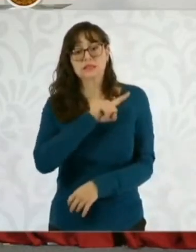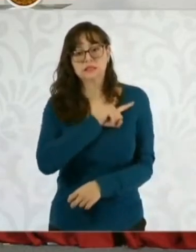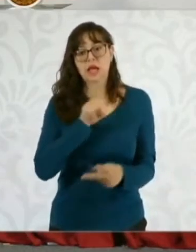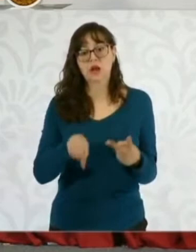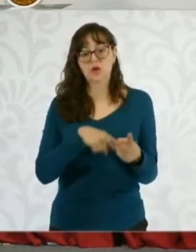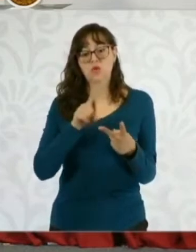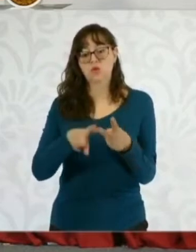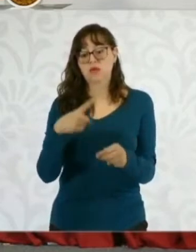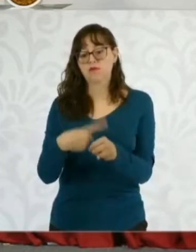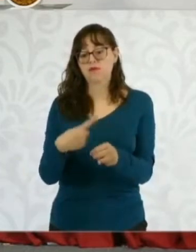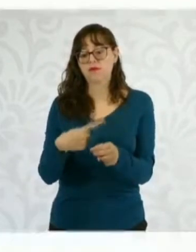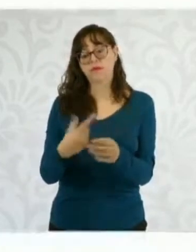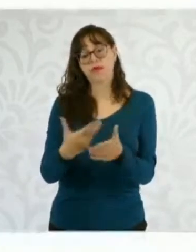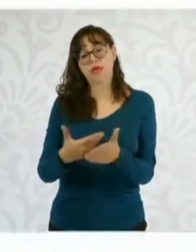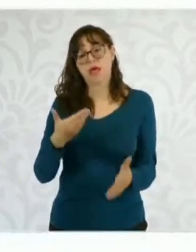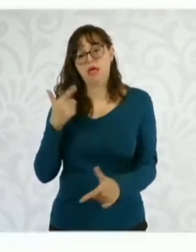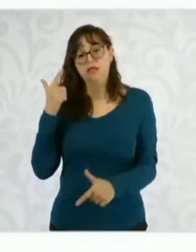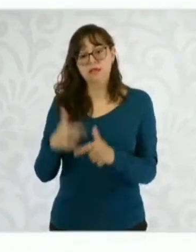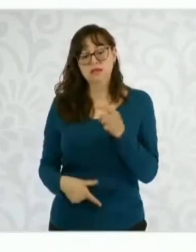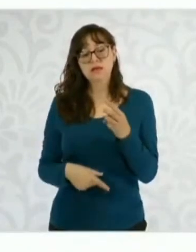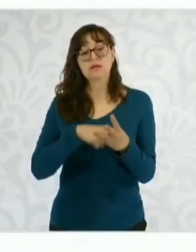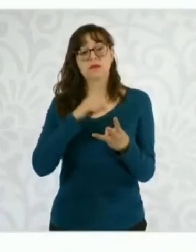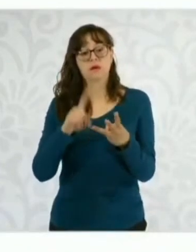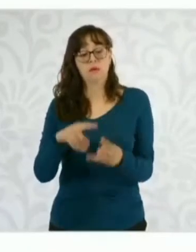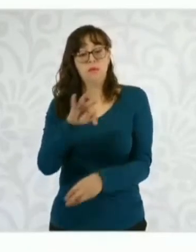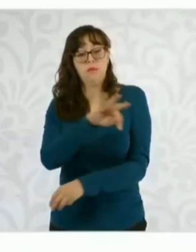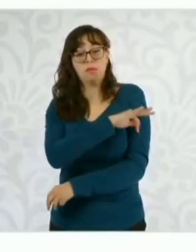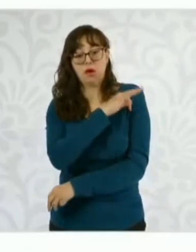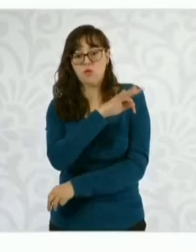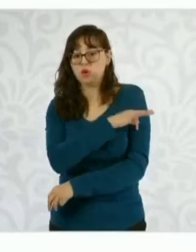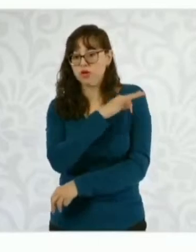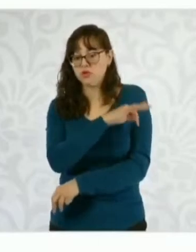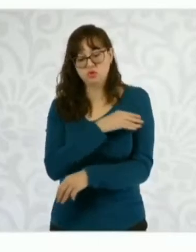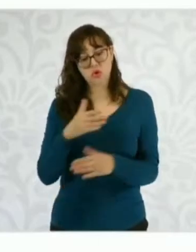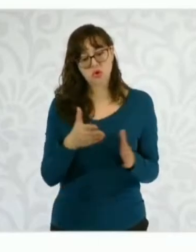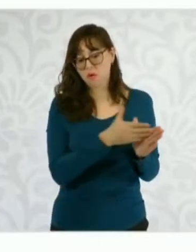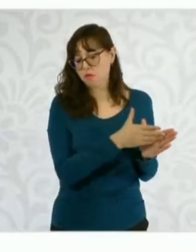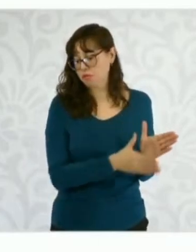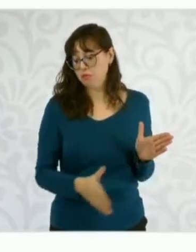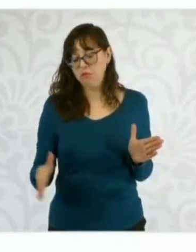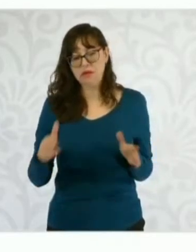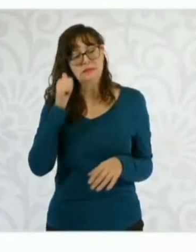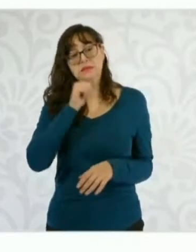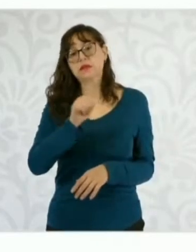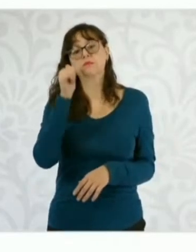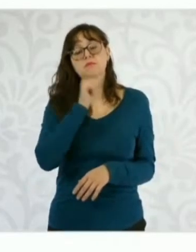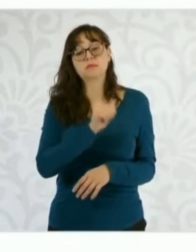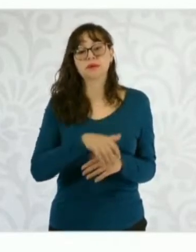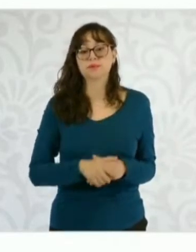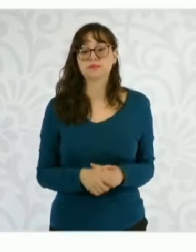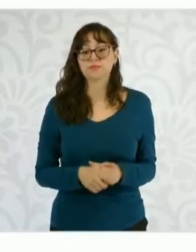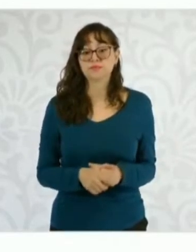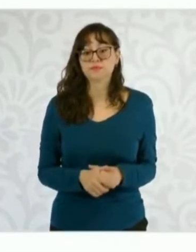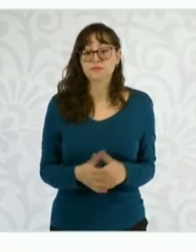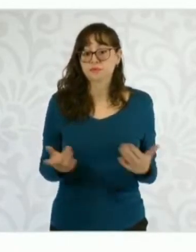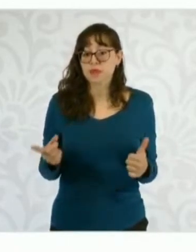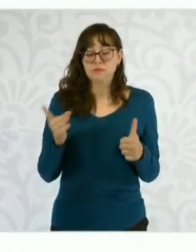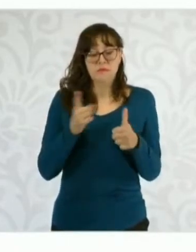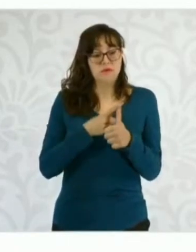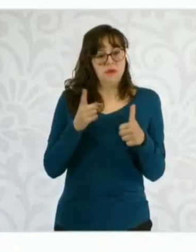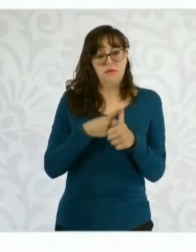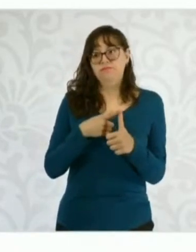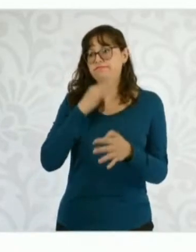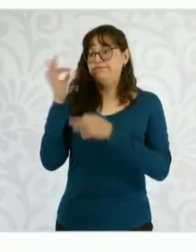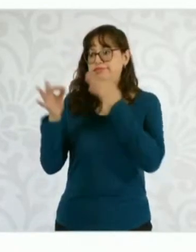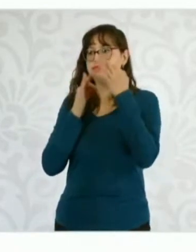las enfermedades y la vacunación a lo largo de la vida. Nuestra prioridad número uno, debe quedar claro, será la promoción de la salud. La